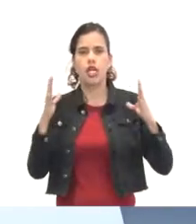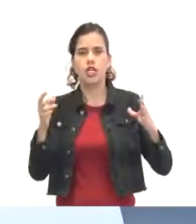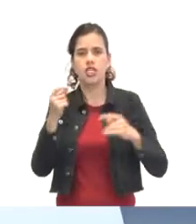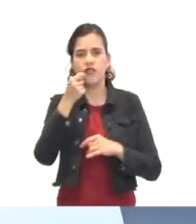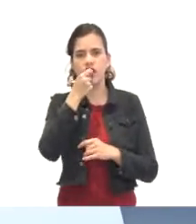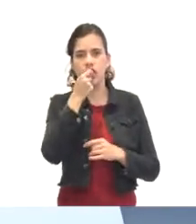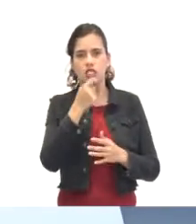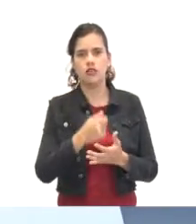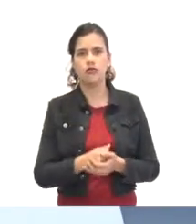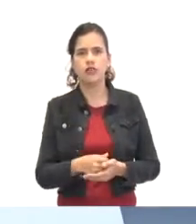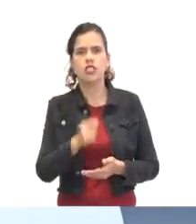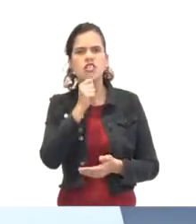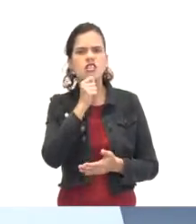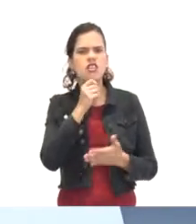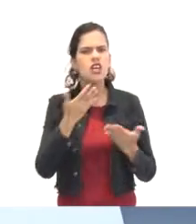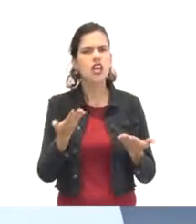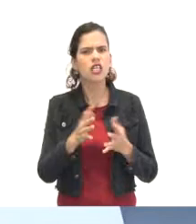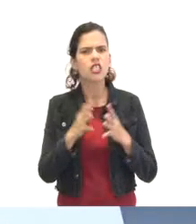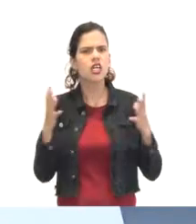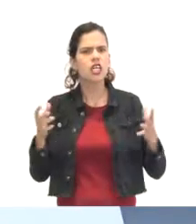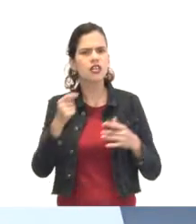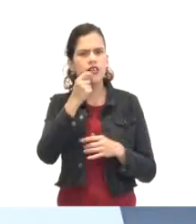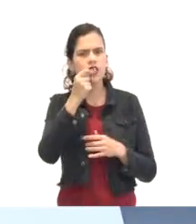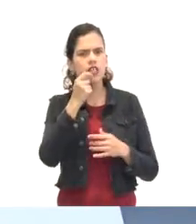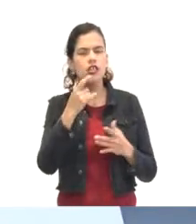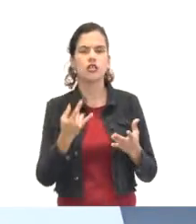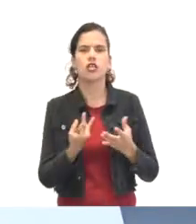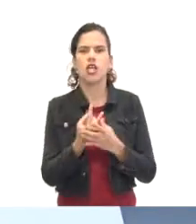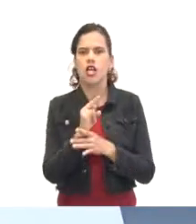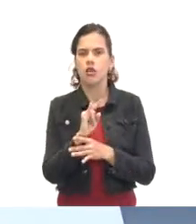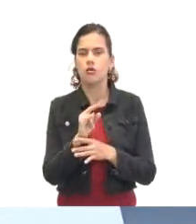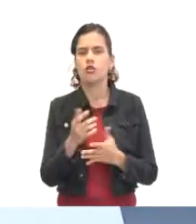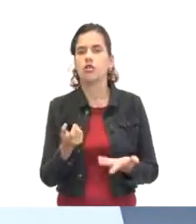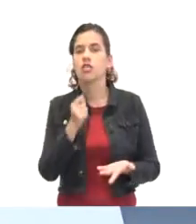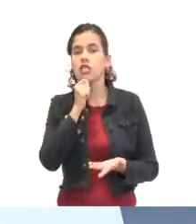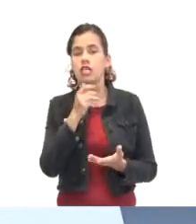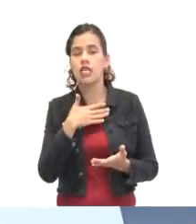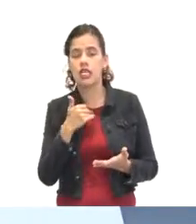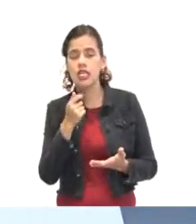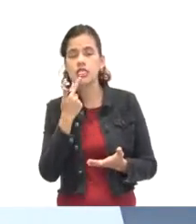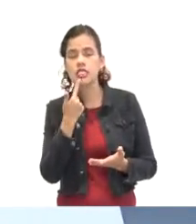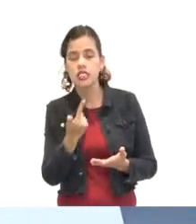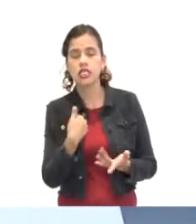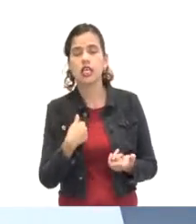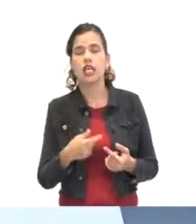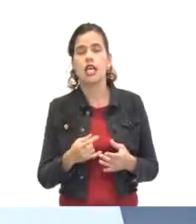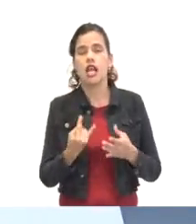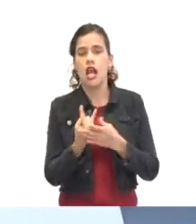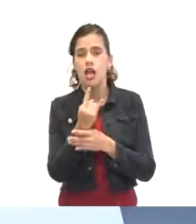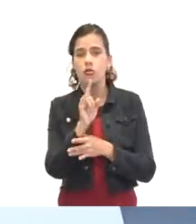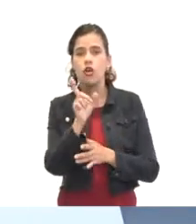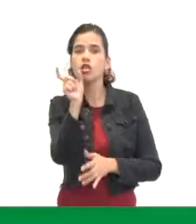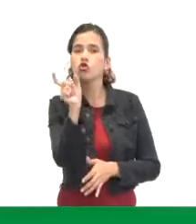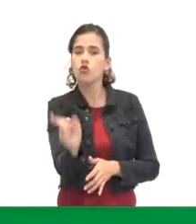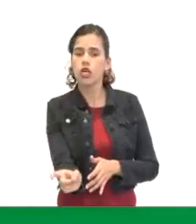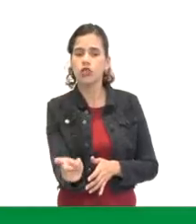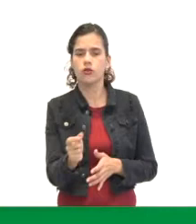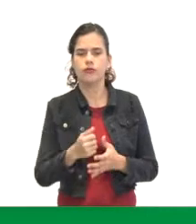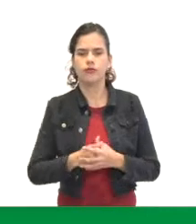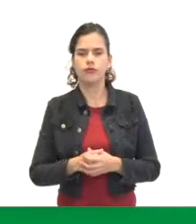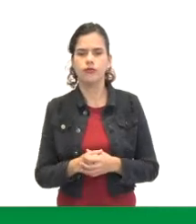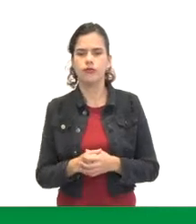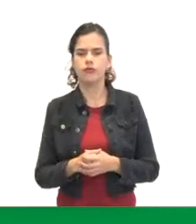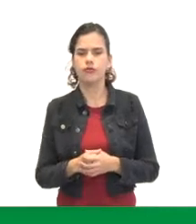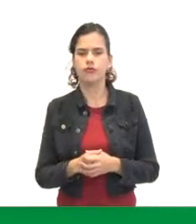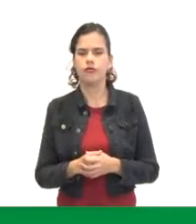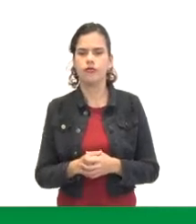verde. ¿Quién está grande y verde? El árbol. Entonces, ¿el árbol es? El sujeto. Por supuesto que sí.